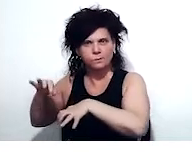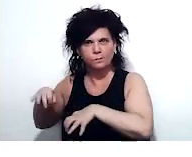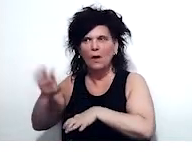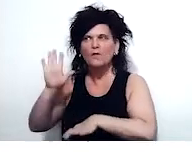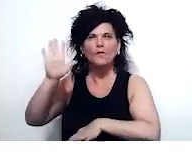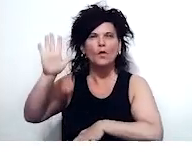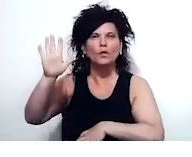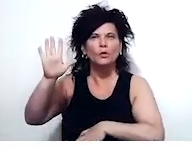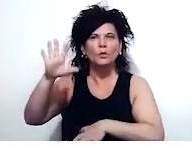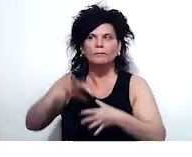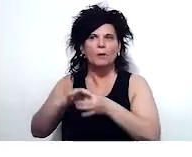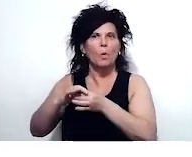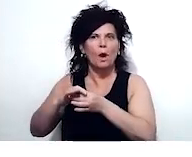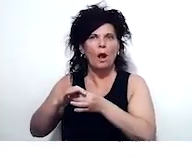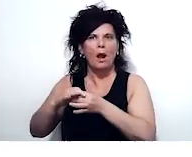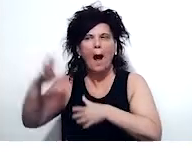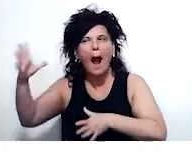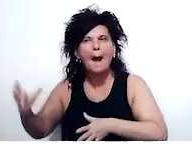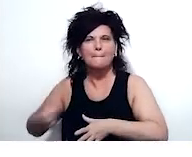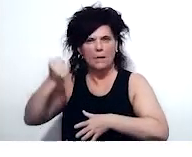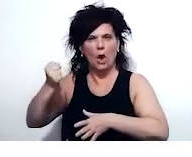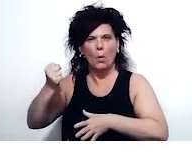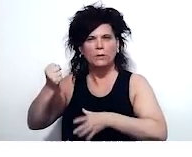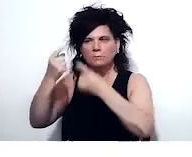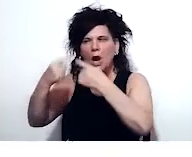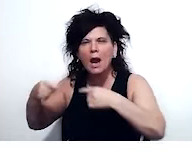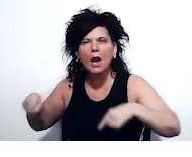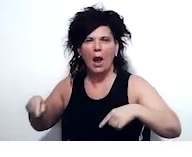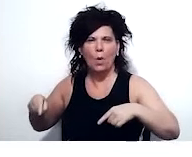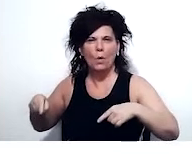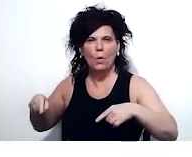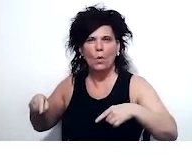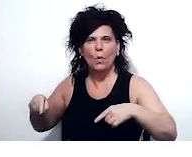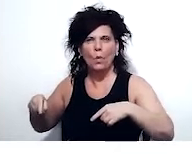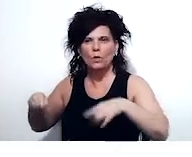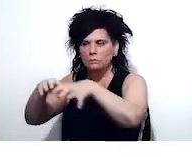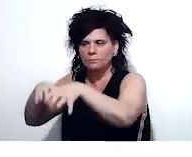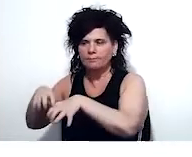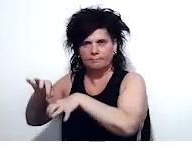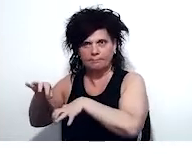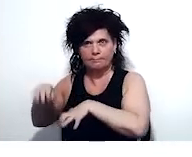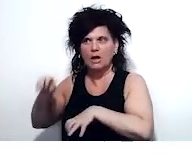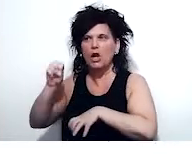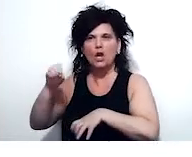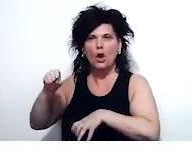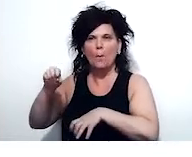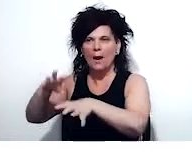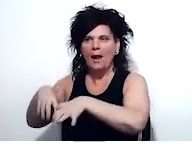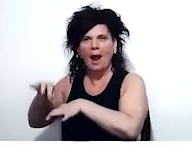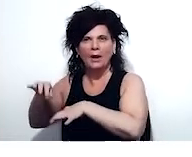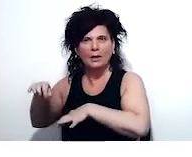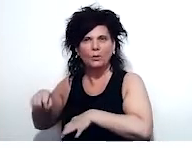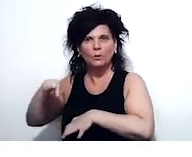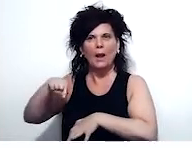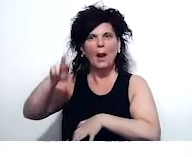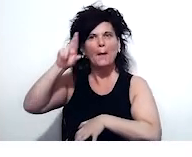agricultura se basa en el aprovechamiento exhaustivo de los recursos de la agricultura, lo que se llama agricultura de